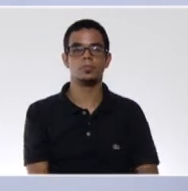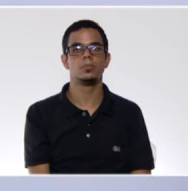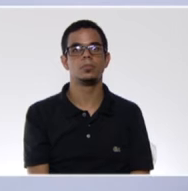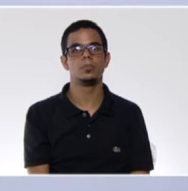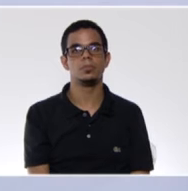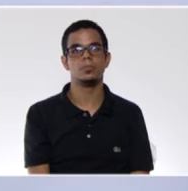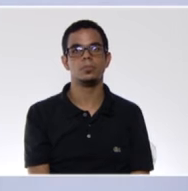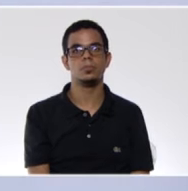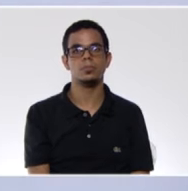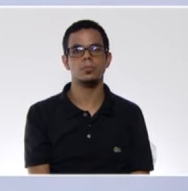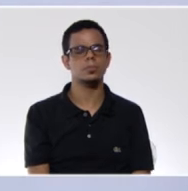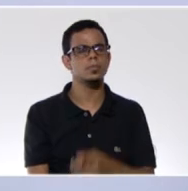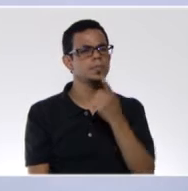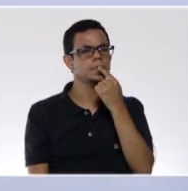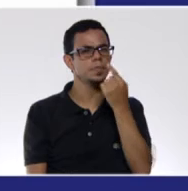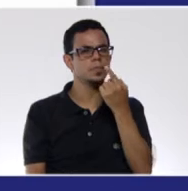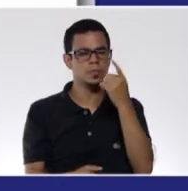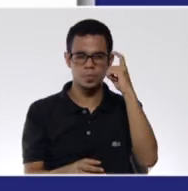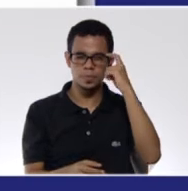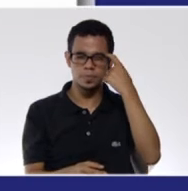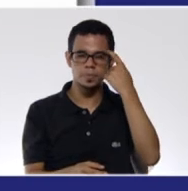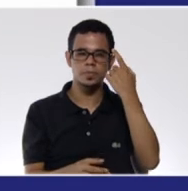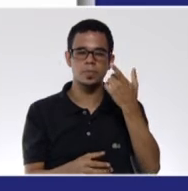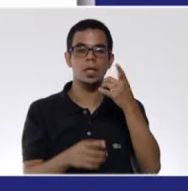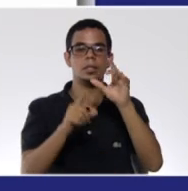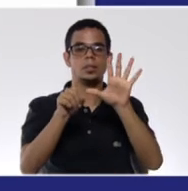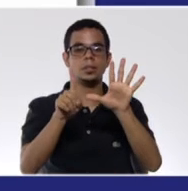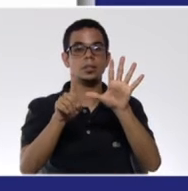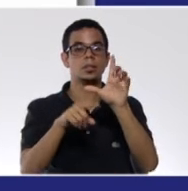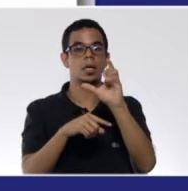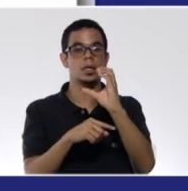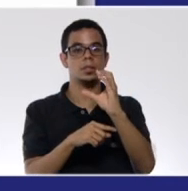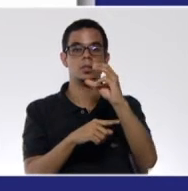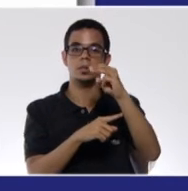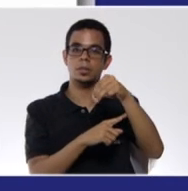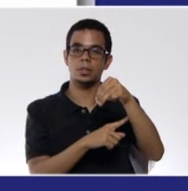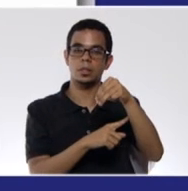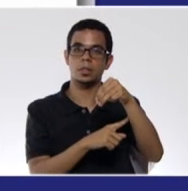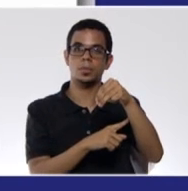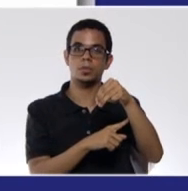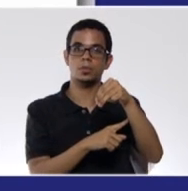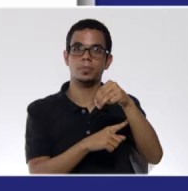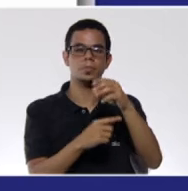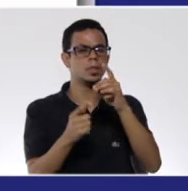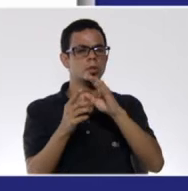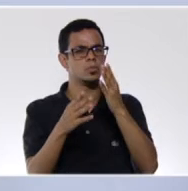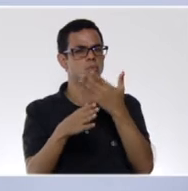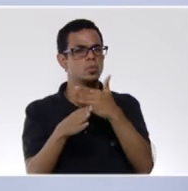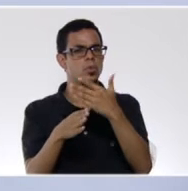ejercicio nos dice que mide 6 centímetros. Vamos a obviar los centímetros,